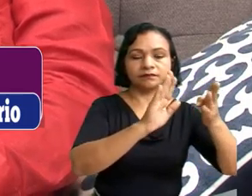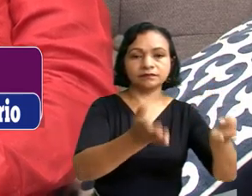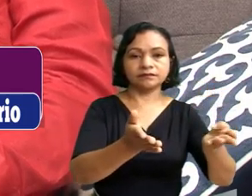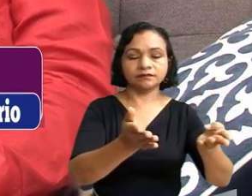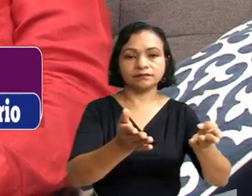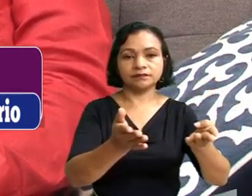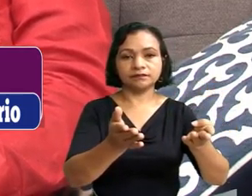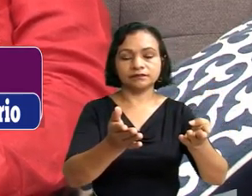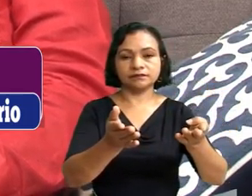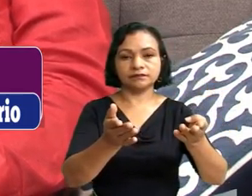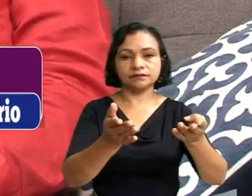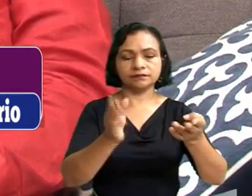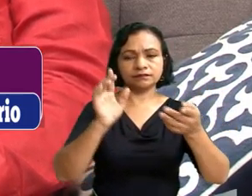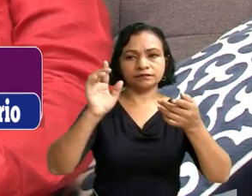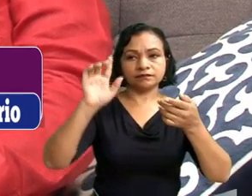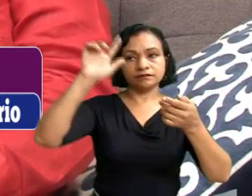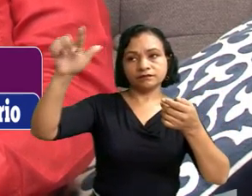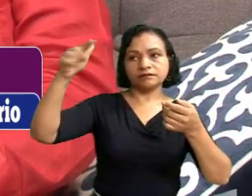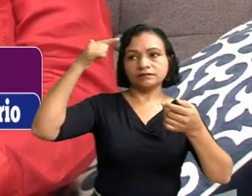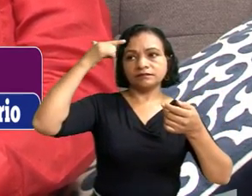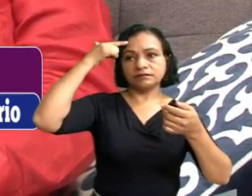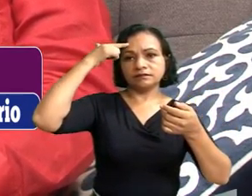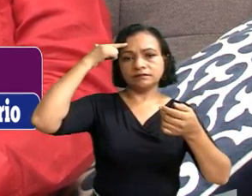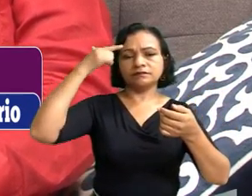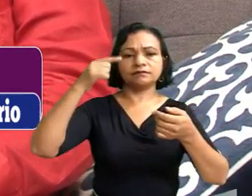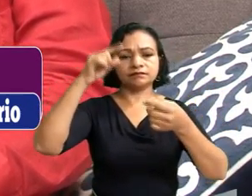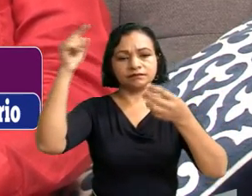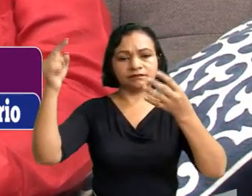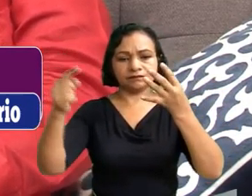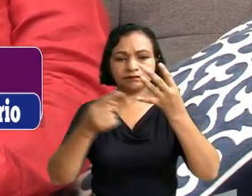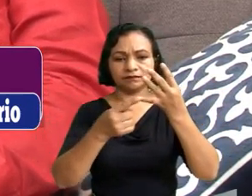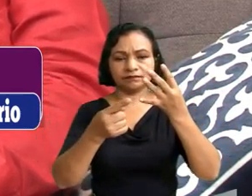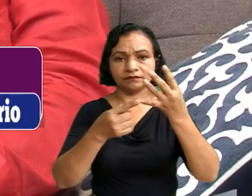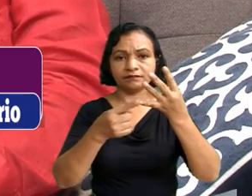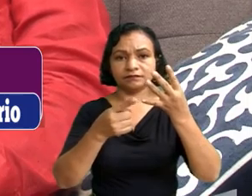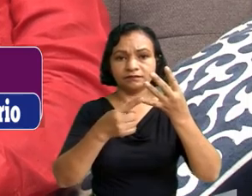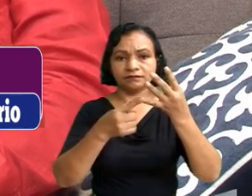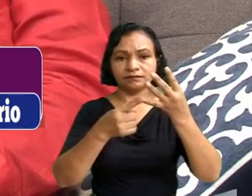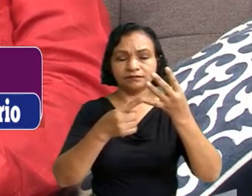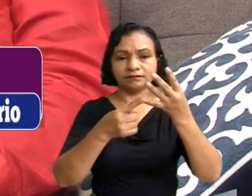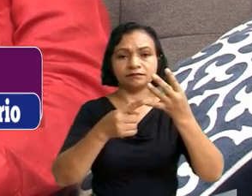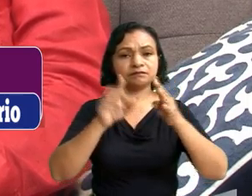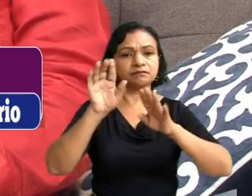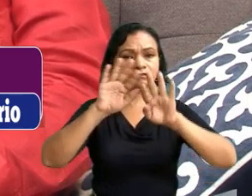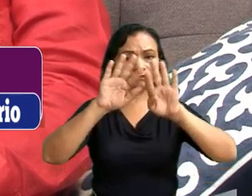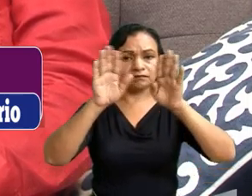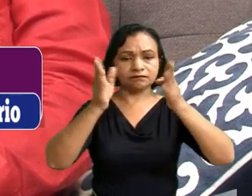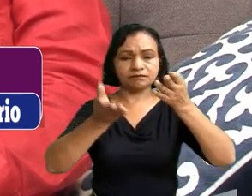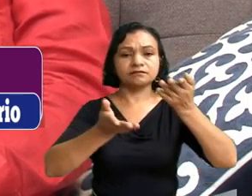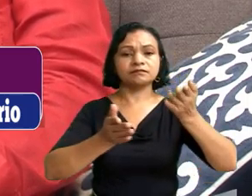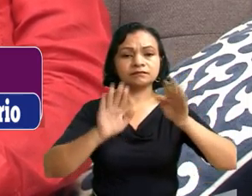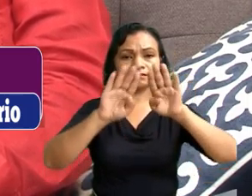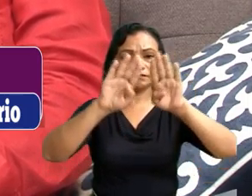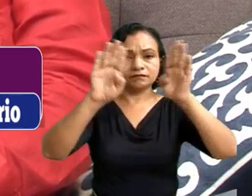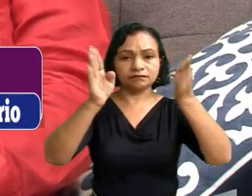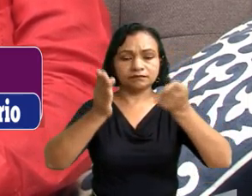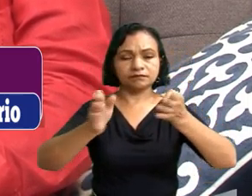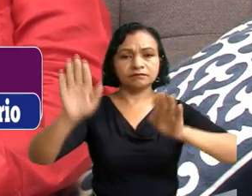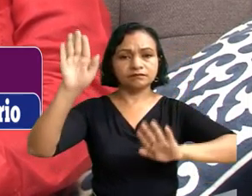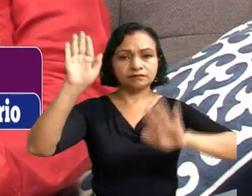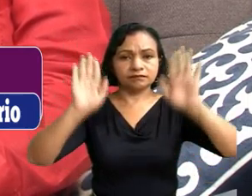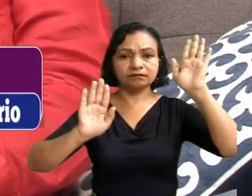kevin esenciales del efectivo exacto usted es cuarto país en el mundo de participación en el